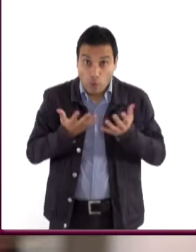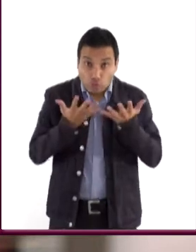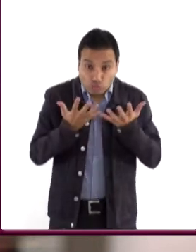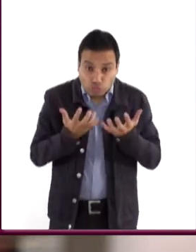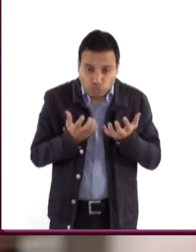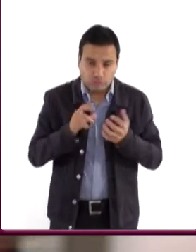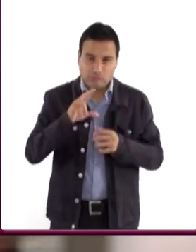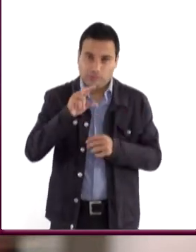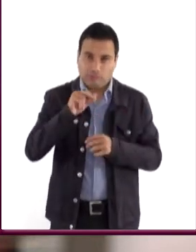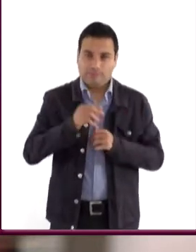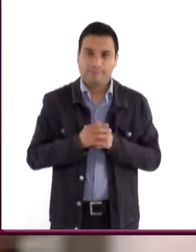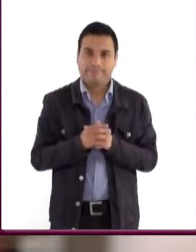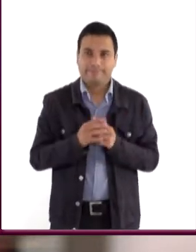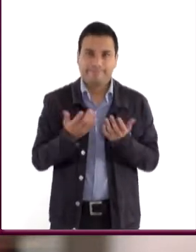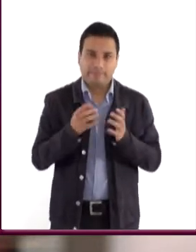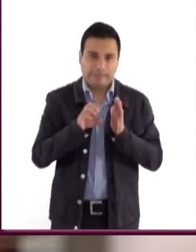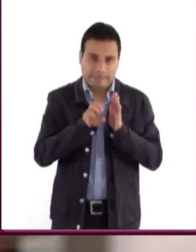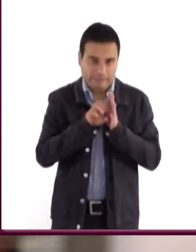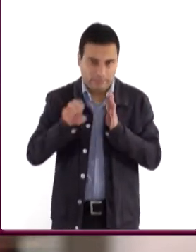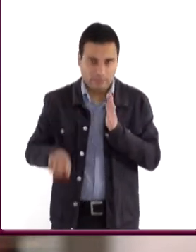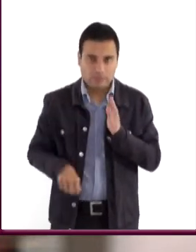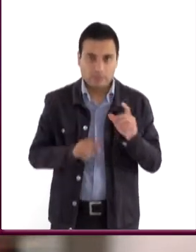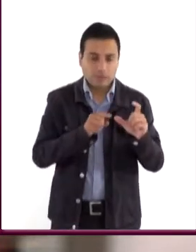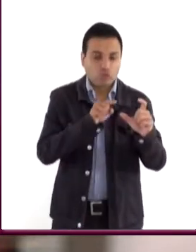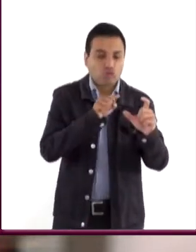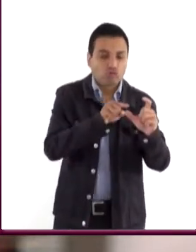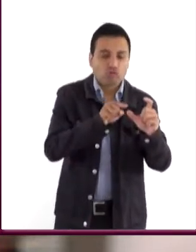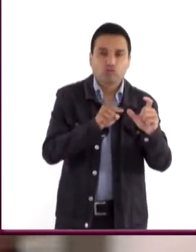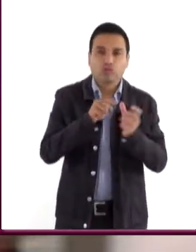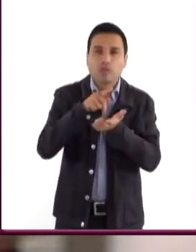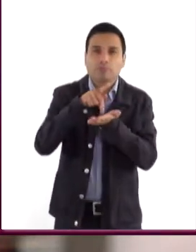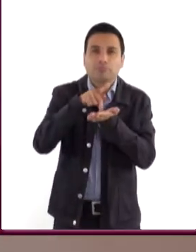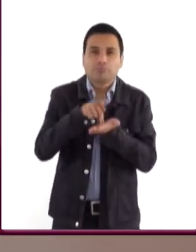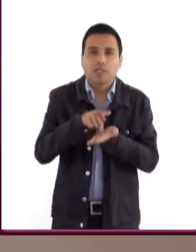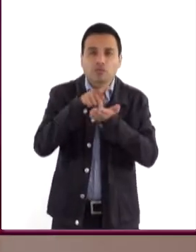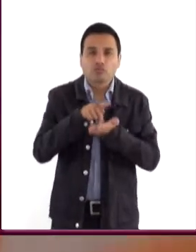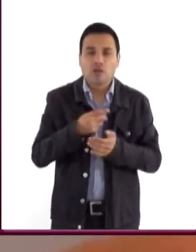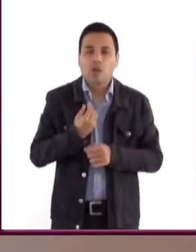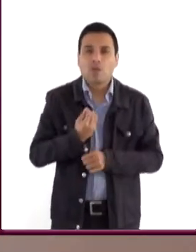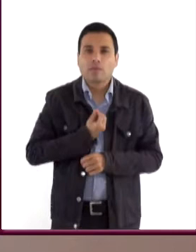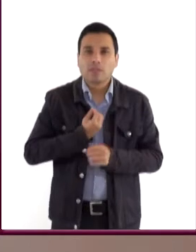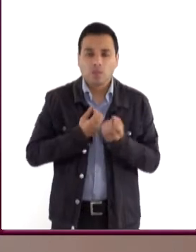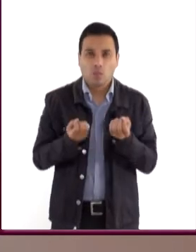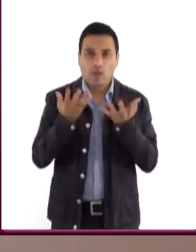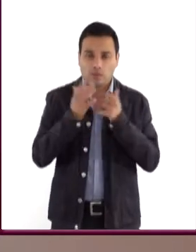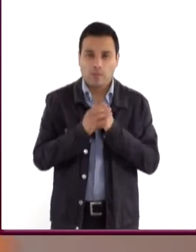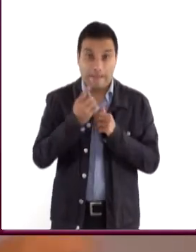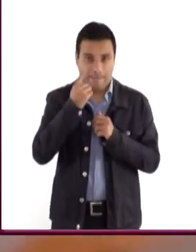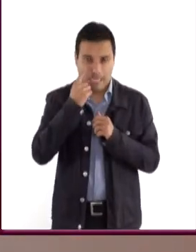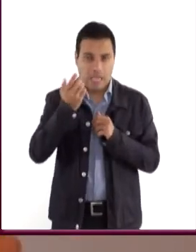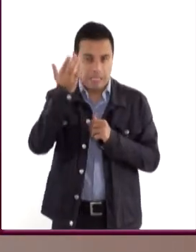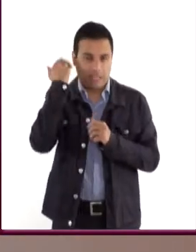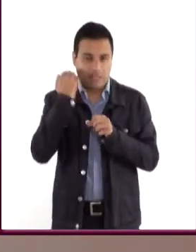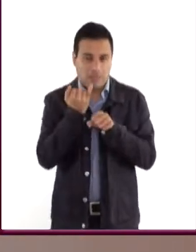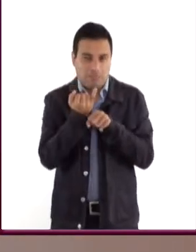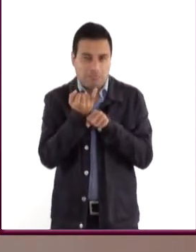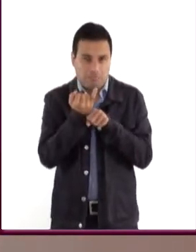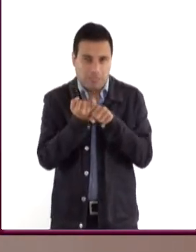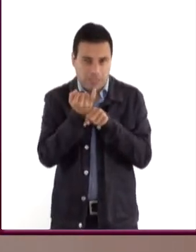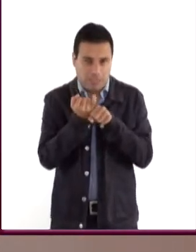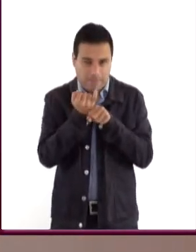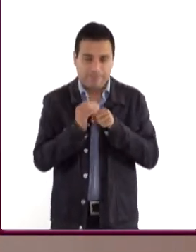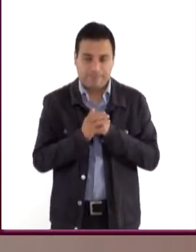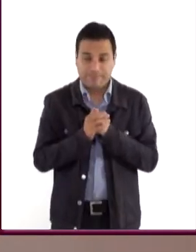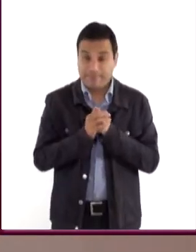y en comparación con otros animales, ¿cuál es el peso que soporta? Hace poco hicieron un estudio